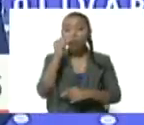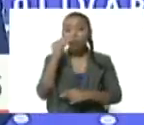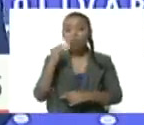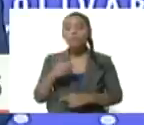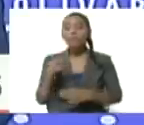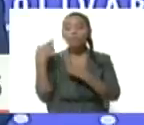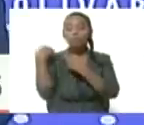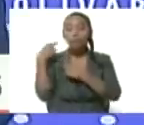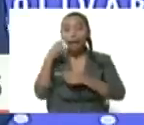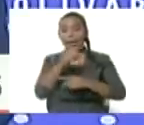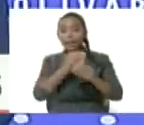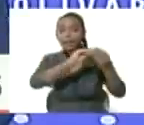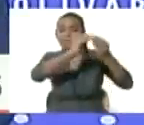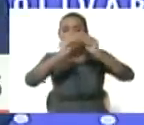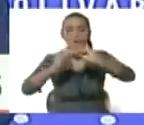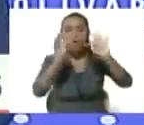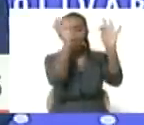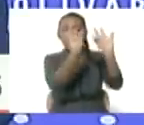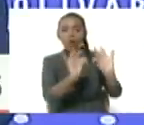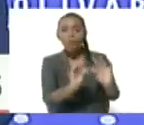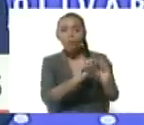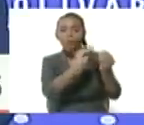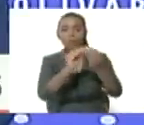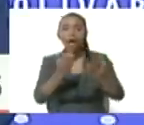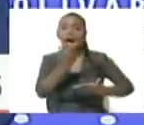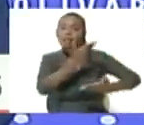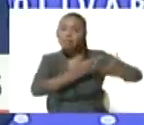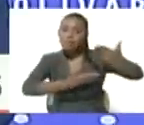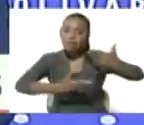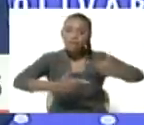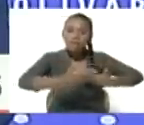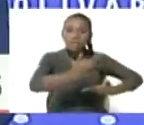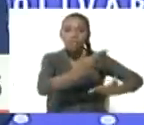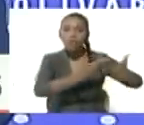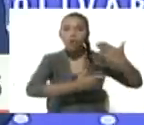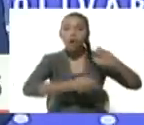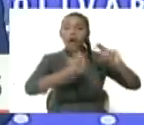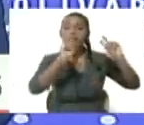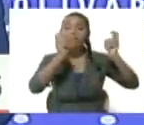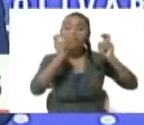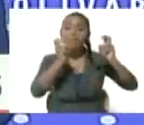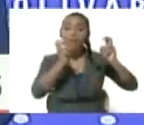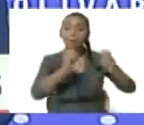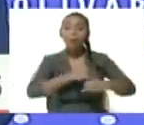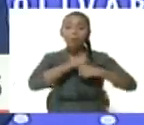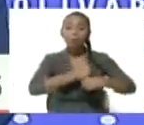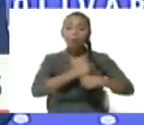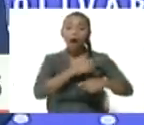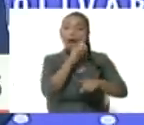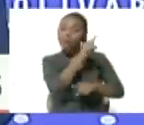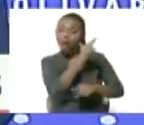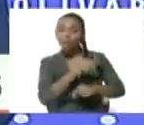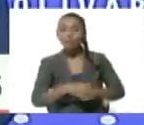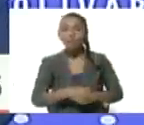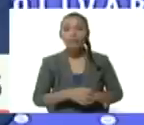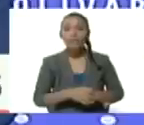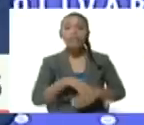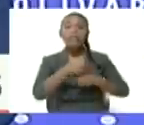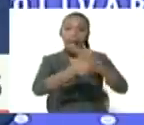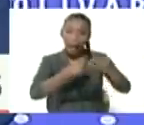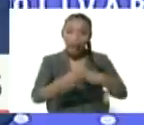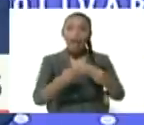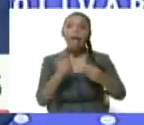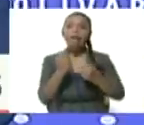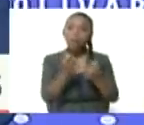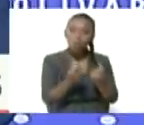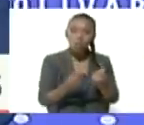cree una fórmula, lo recupere y lo ponga al servicio del tema hípico allá, que genere recursos, que genere